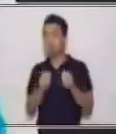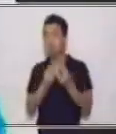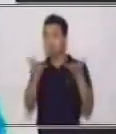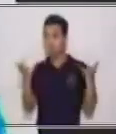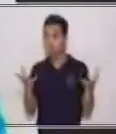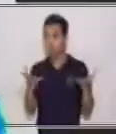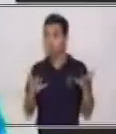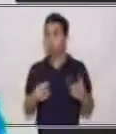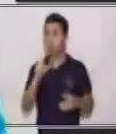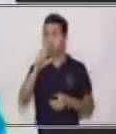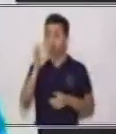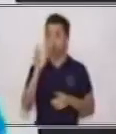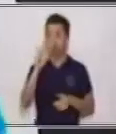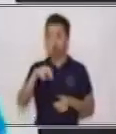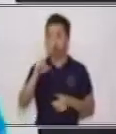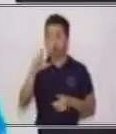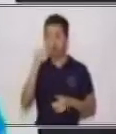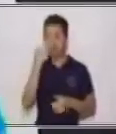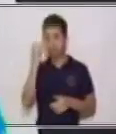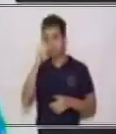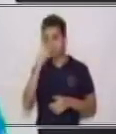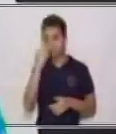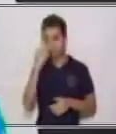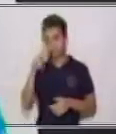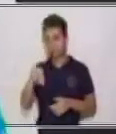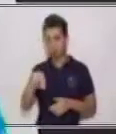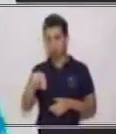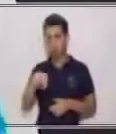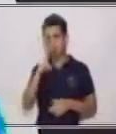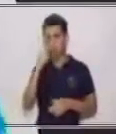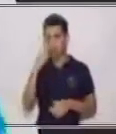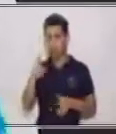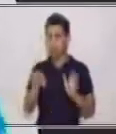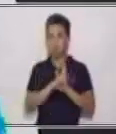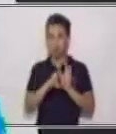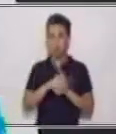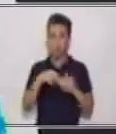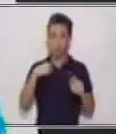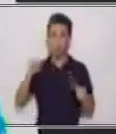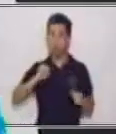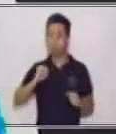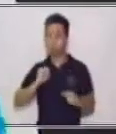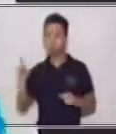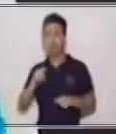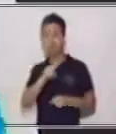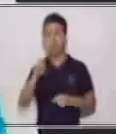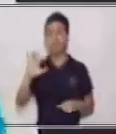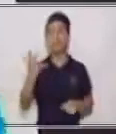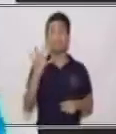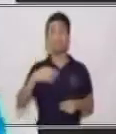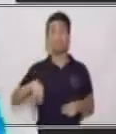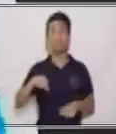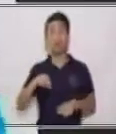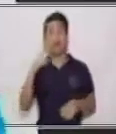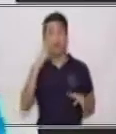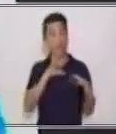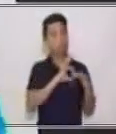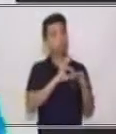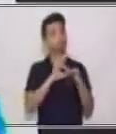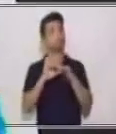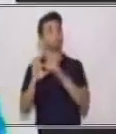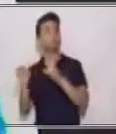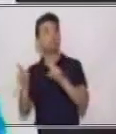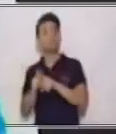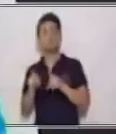con tus compañeros de quinto primaria, me imagino que ese tipo de lenguaje pues va a ser acorde a lo que estás platicando. En